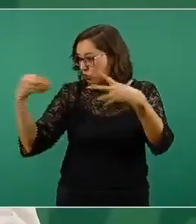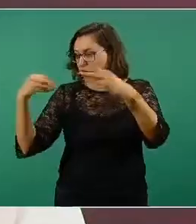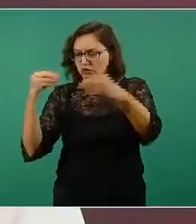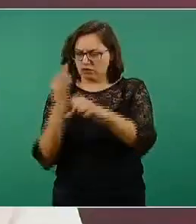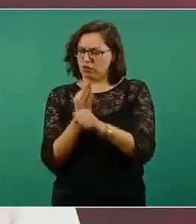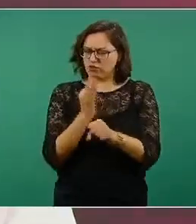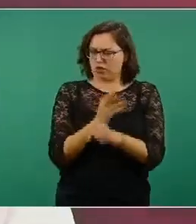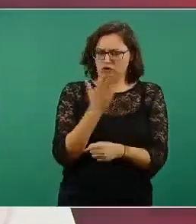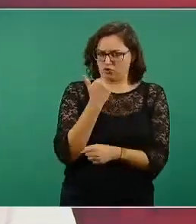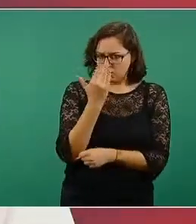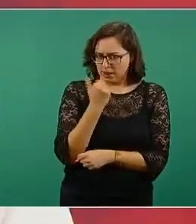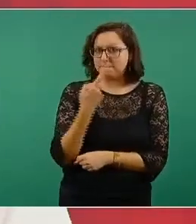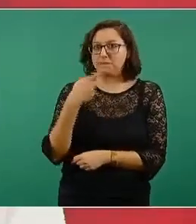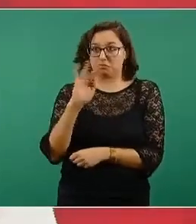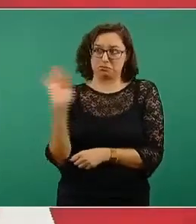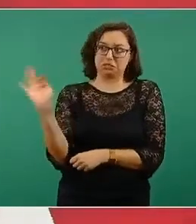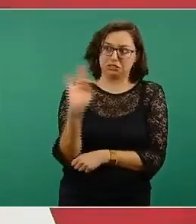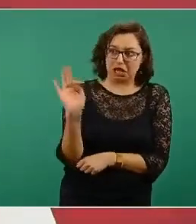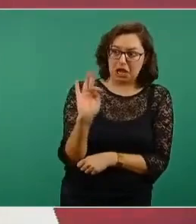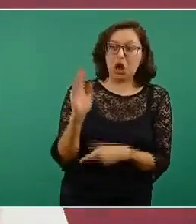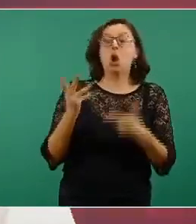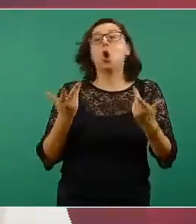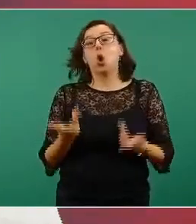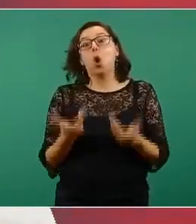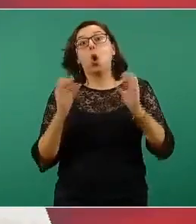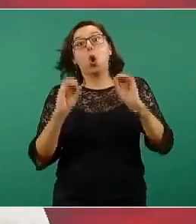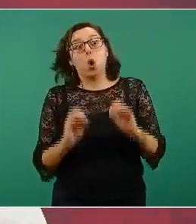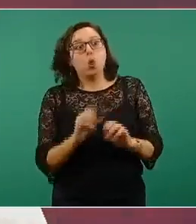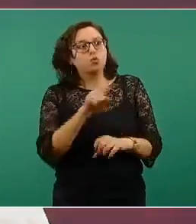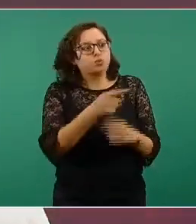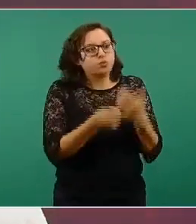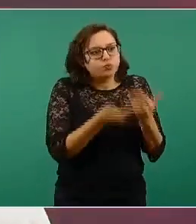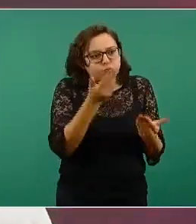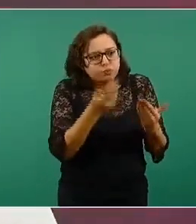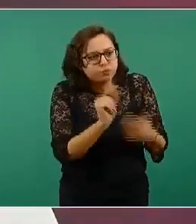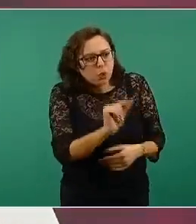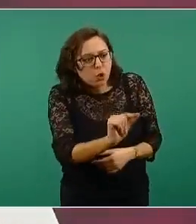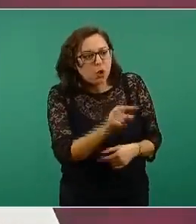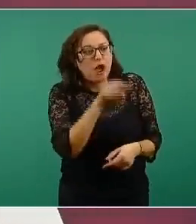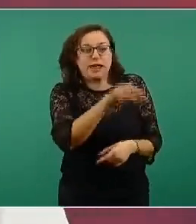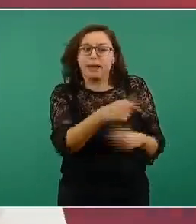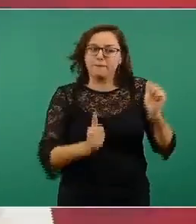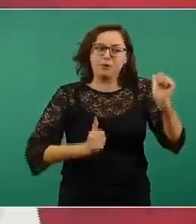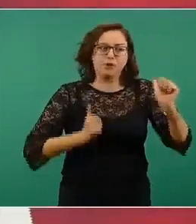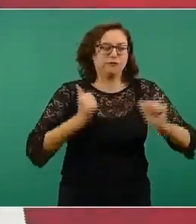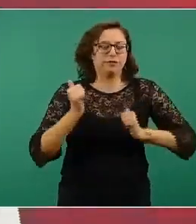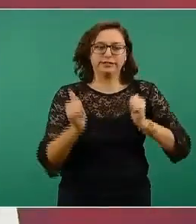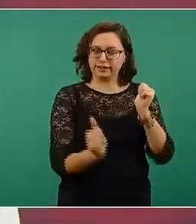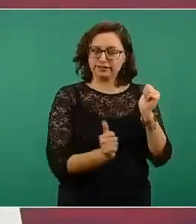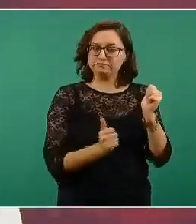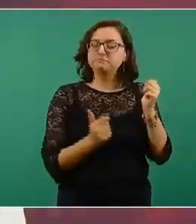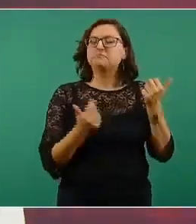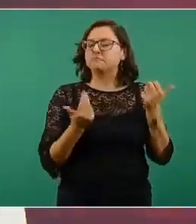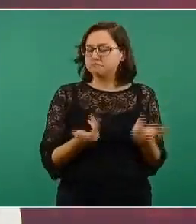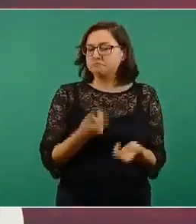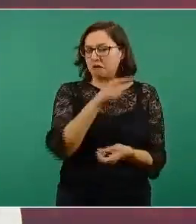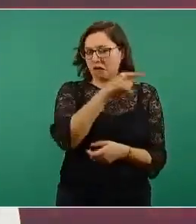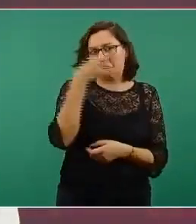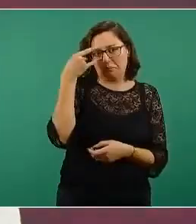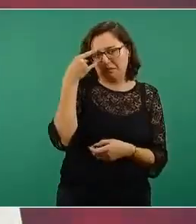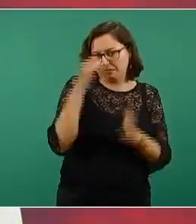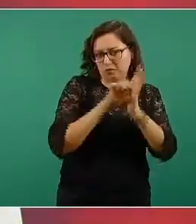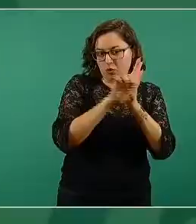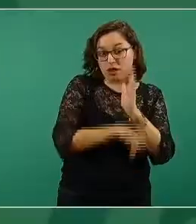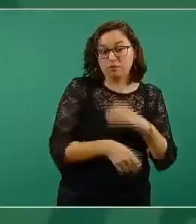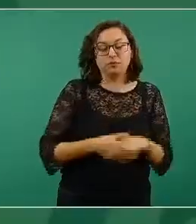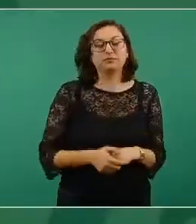ahora, o en situaciones donde hay pocos contagios, como lo que hemos explicado en Campeche. Entonces, esa estrategia